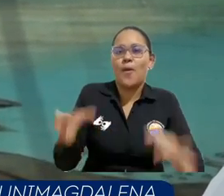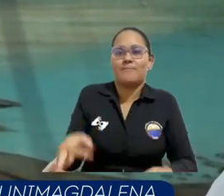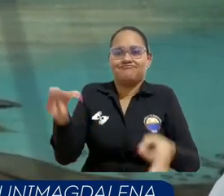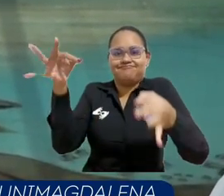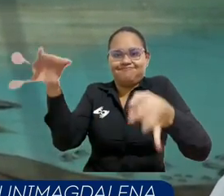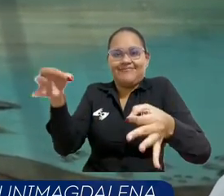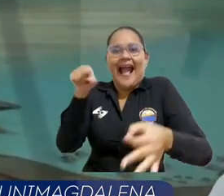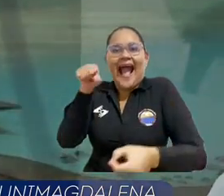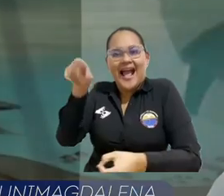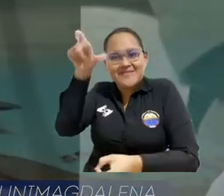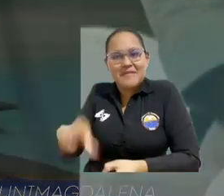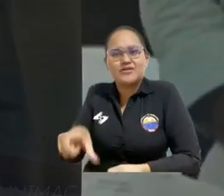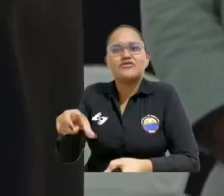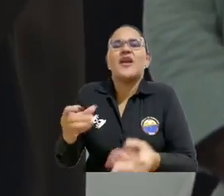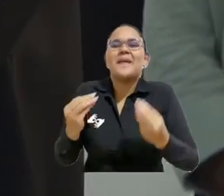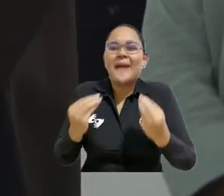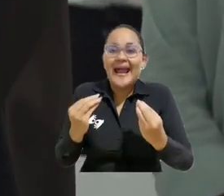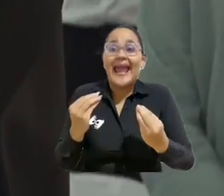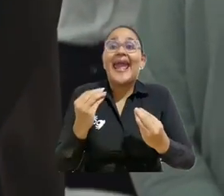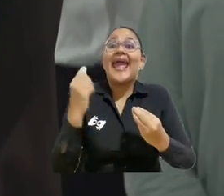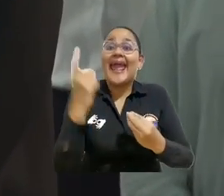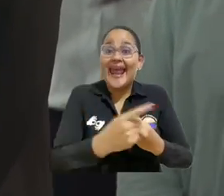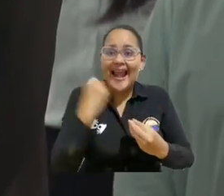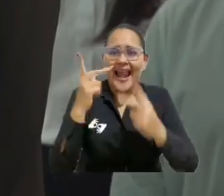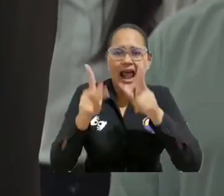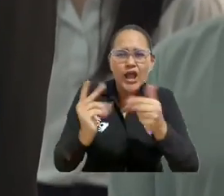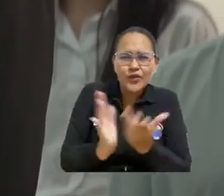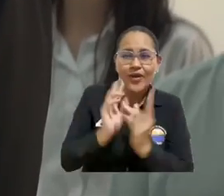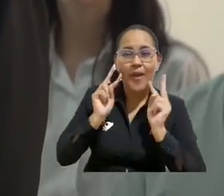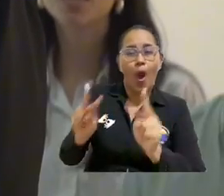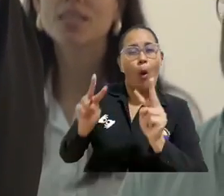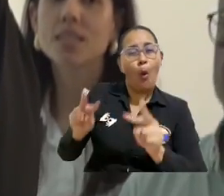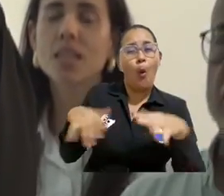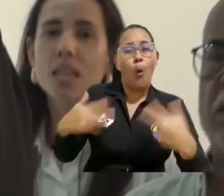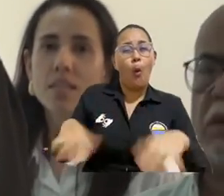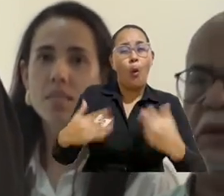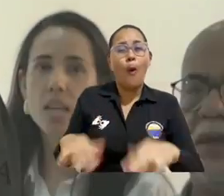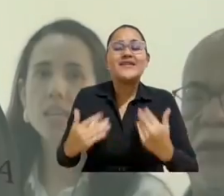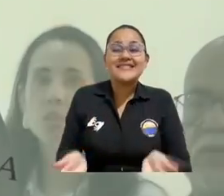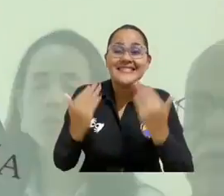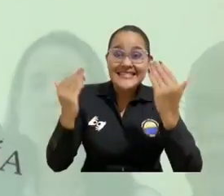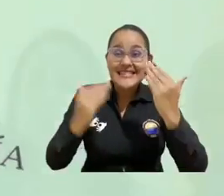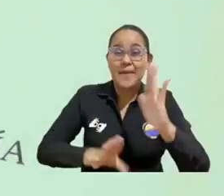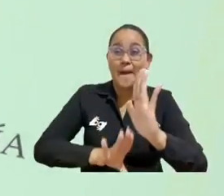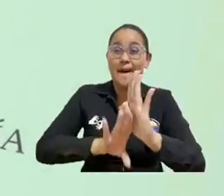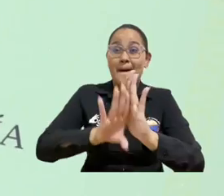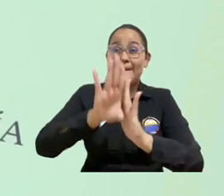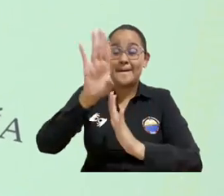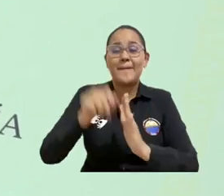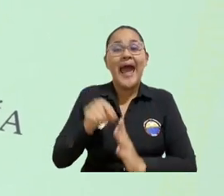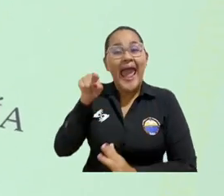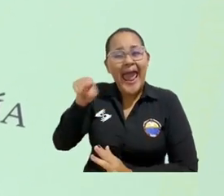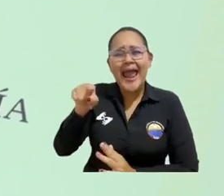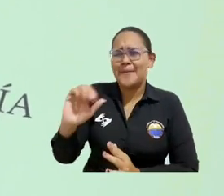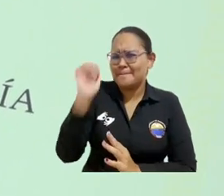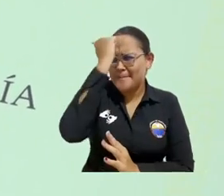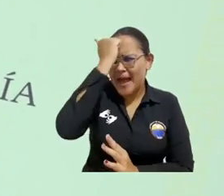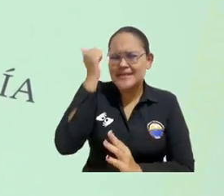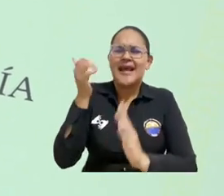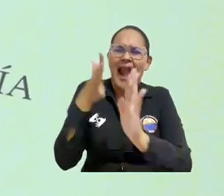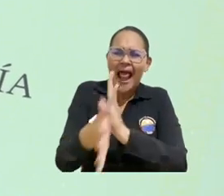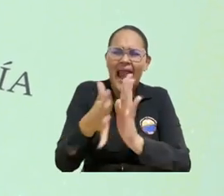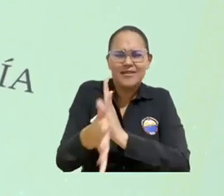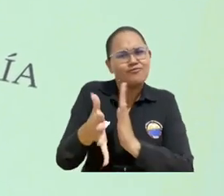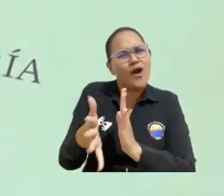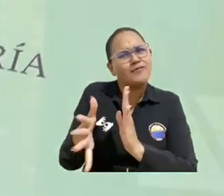el doctorado en ingeniería sirva de, digamos, de referente para nuestros estudiantes, seguimos avanzando mucho en la línea de las ideas